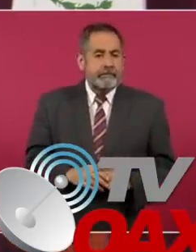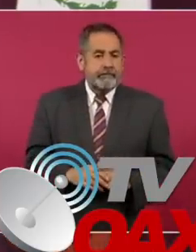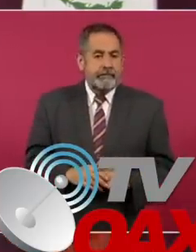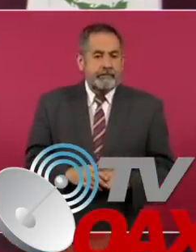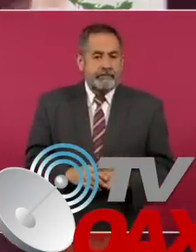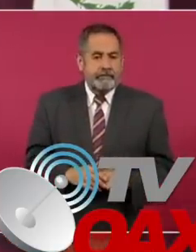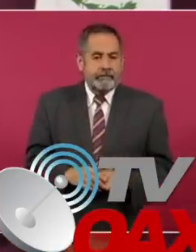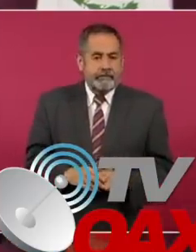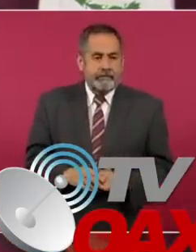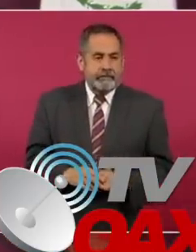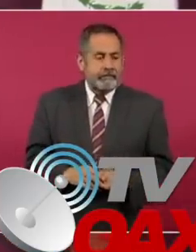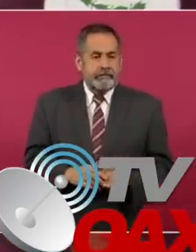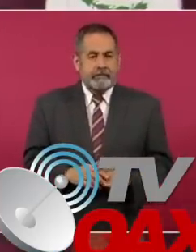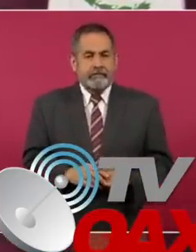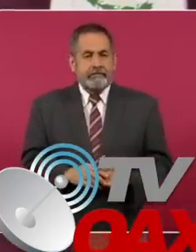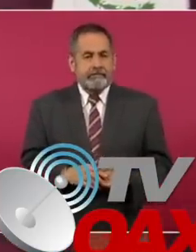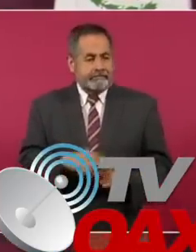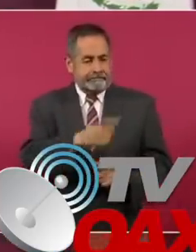¿Qué dejaron